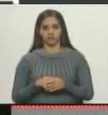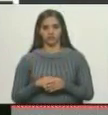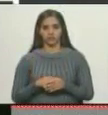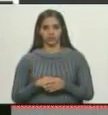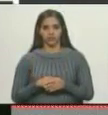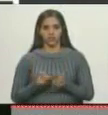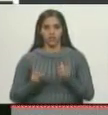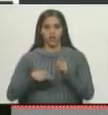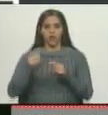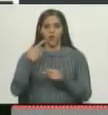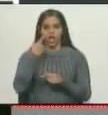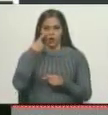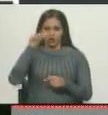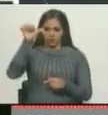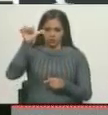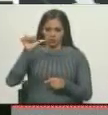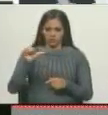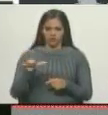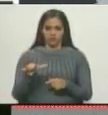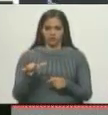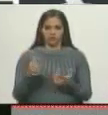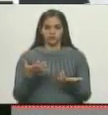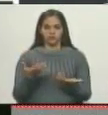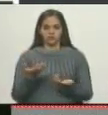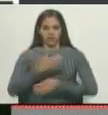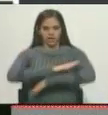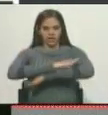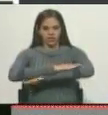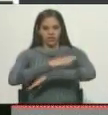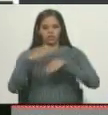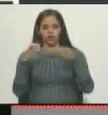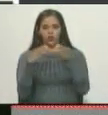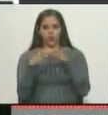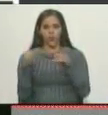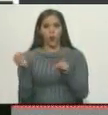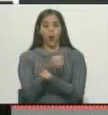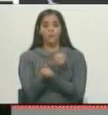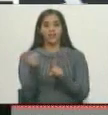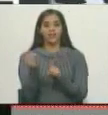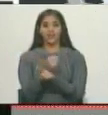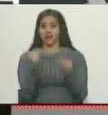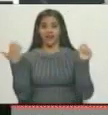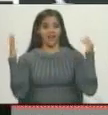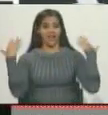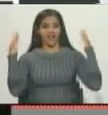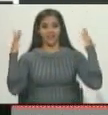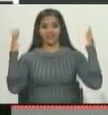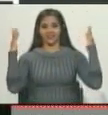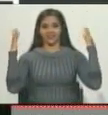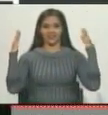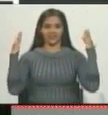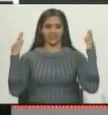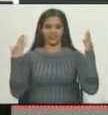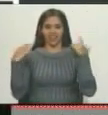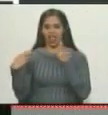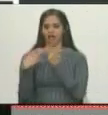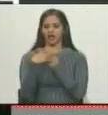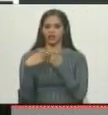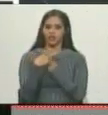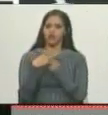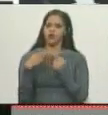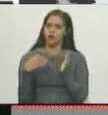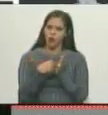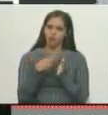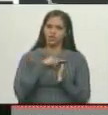luego de ver la actitud de estos sectores golpistas aplaudiendo las agresiones contra